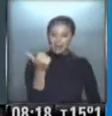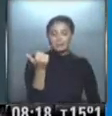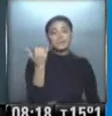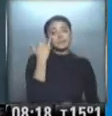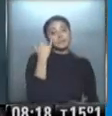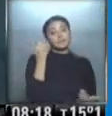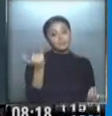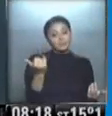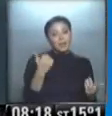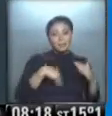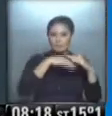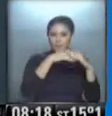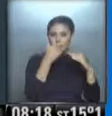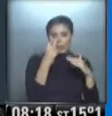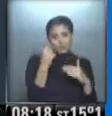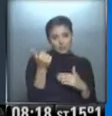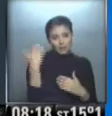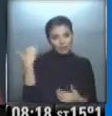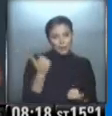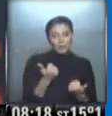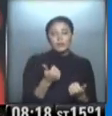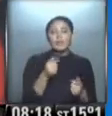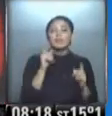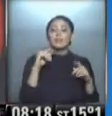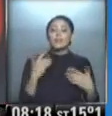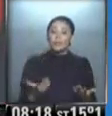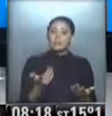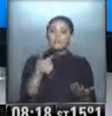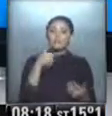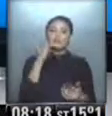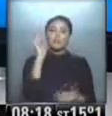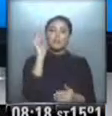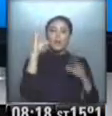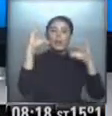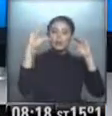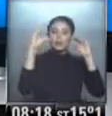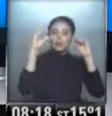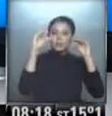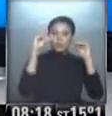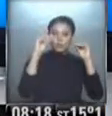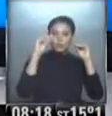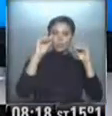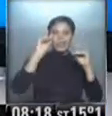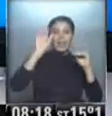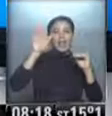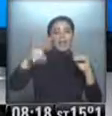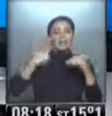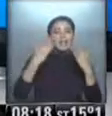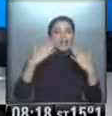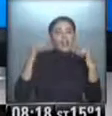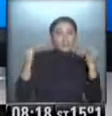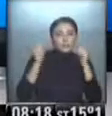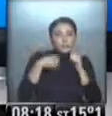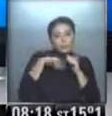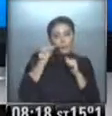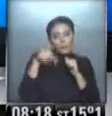es bastante alta la máxima 26. Y justamente hacia el anochecer llega un soplito de aire más fresco, un